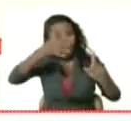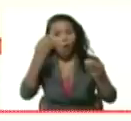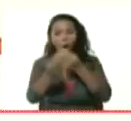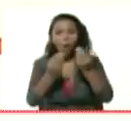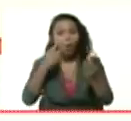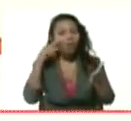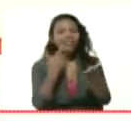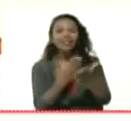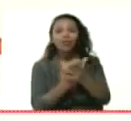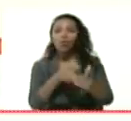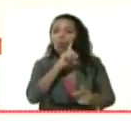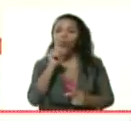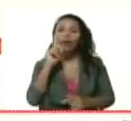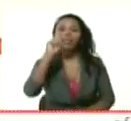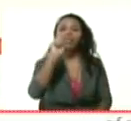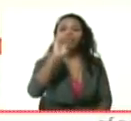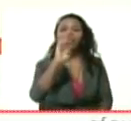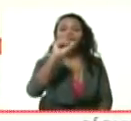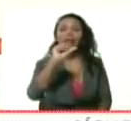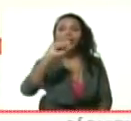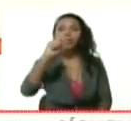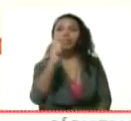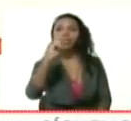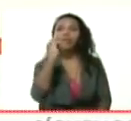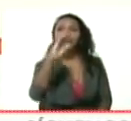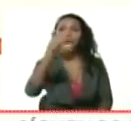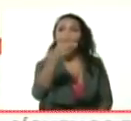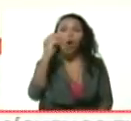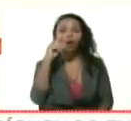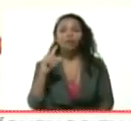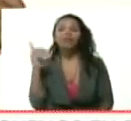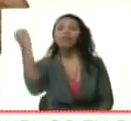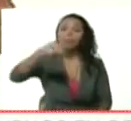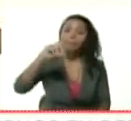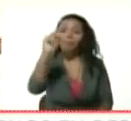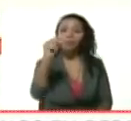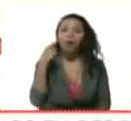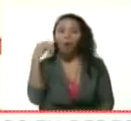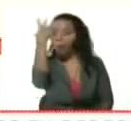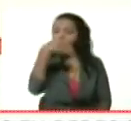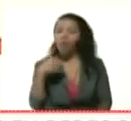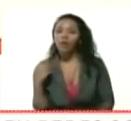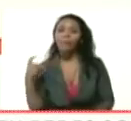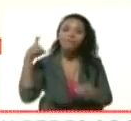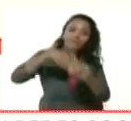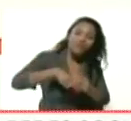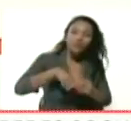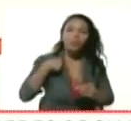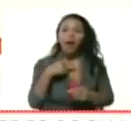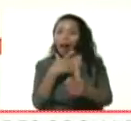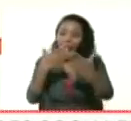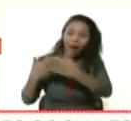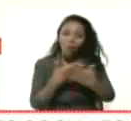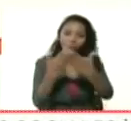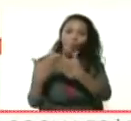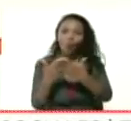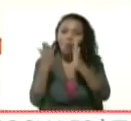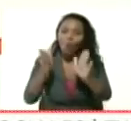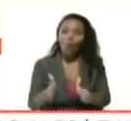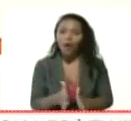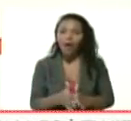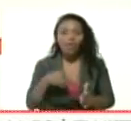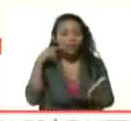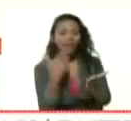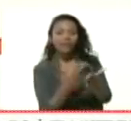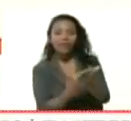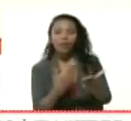que dirige Pedro Carreño, pero además están los jóvenes que se están incorporando también a la escuela de